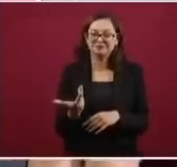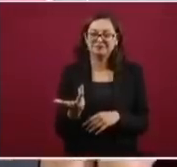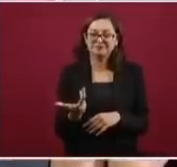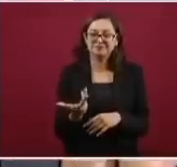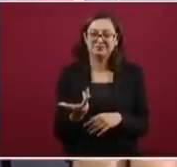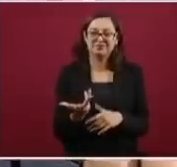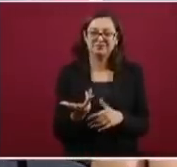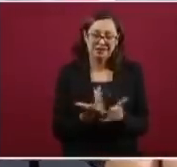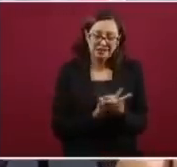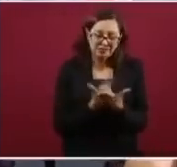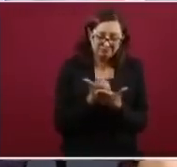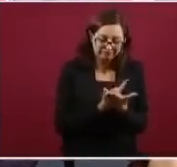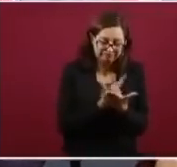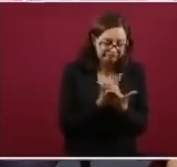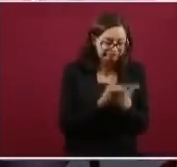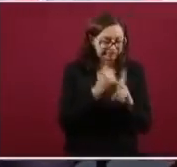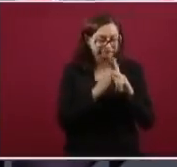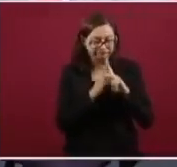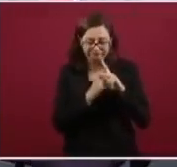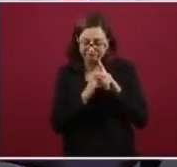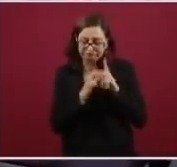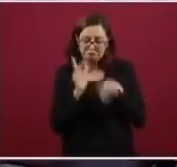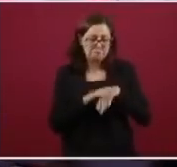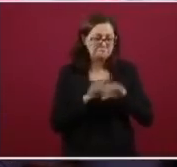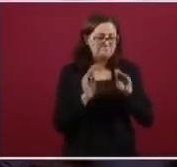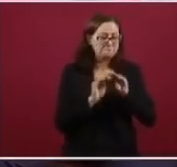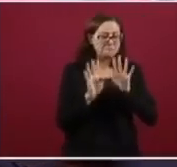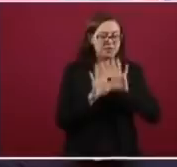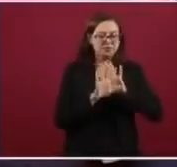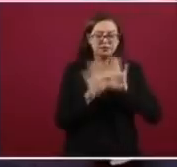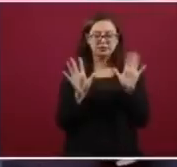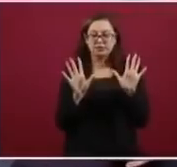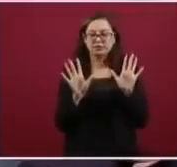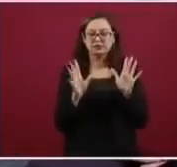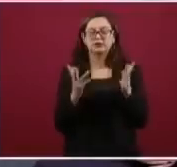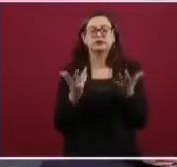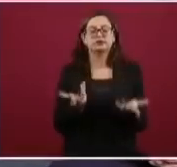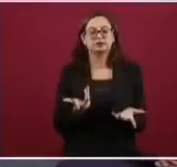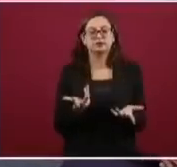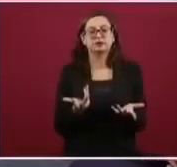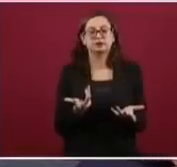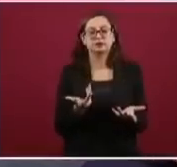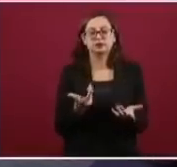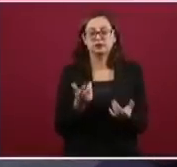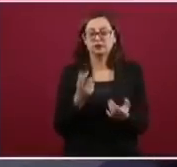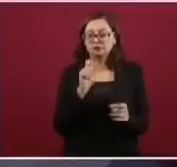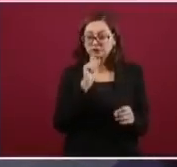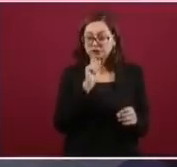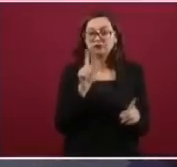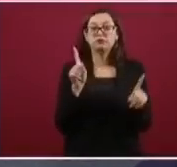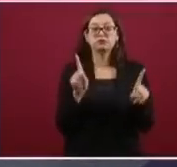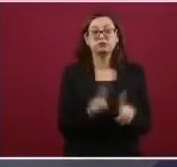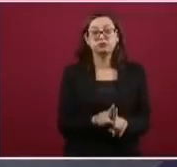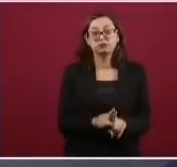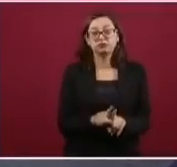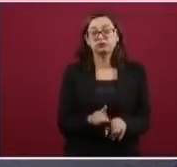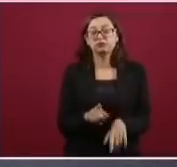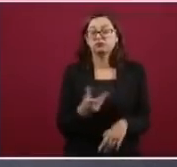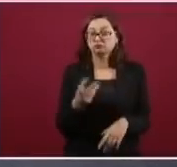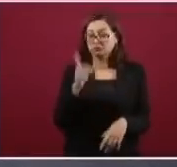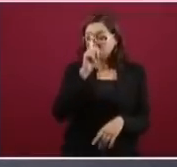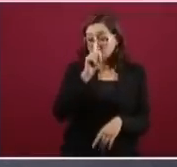las cuentas claras y la otra recomendación es no